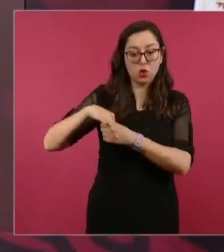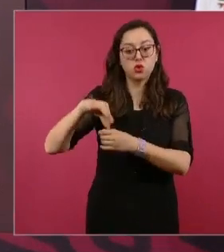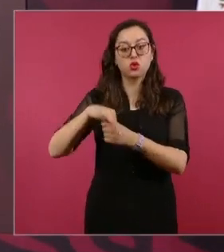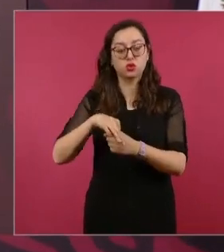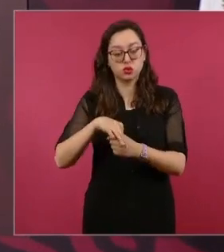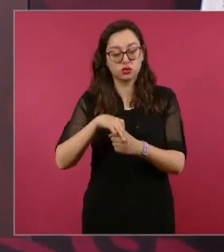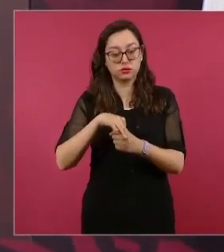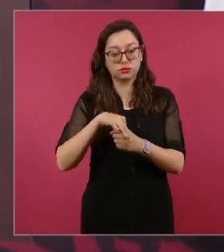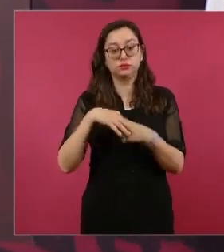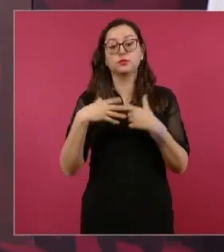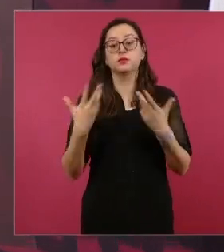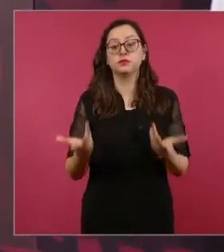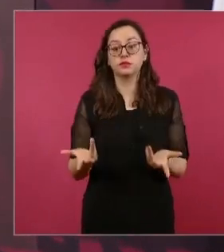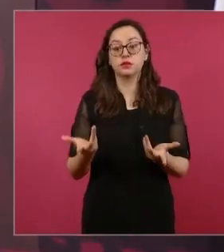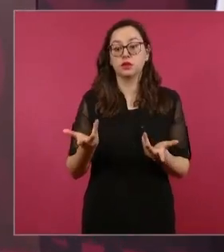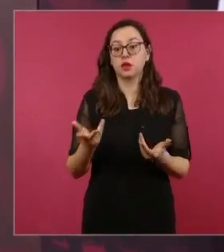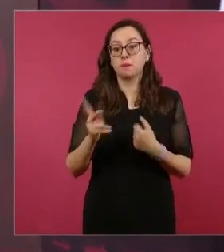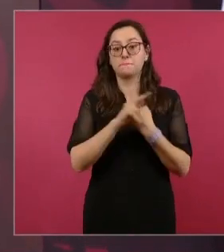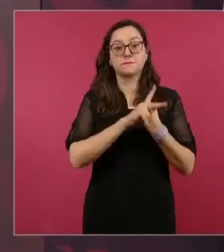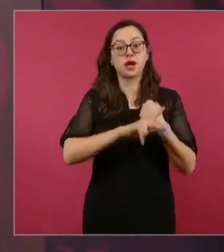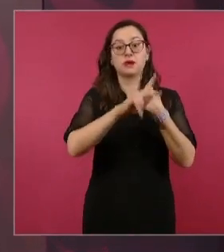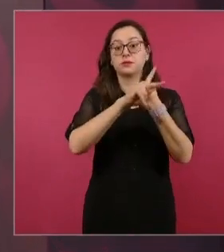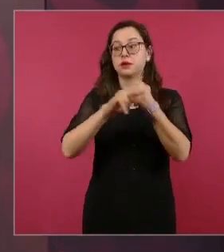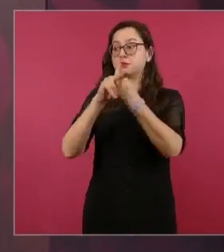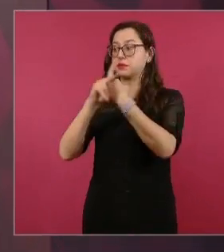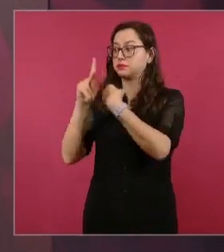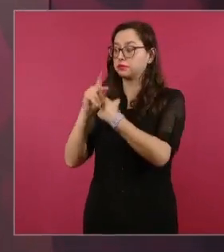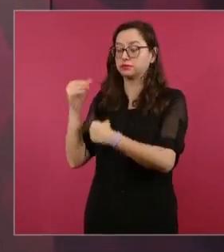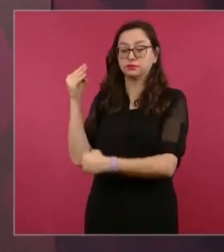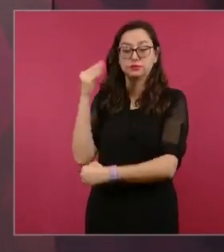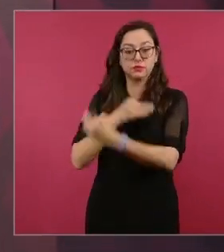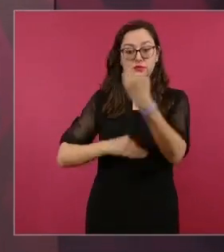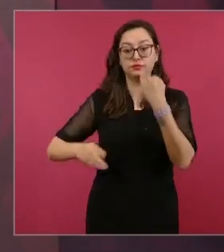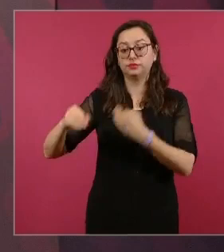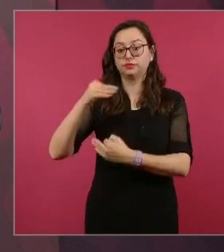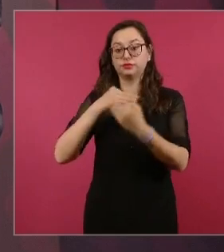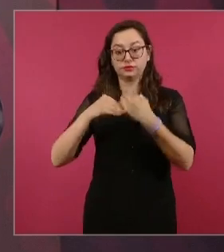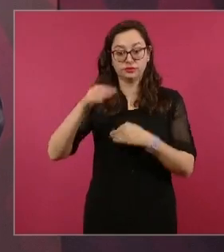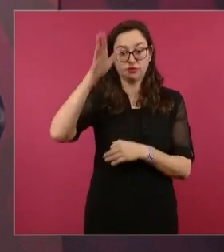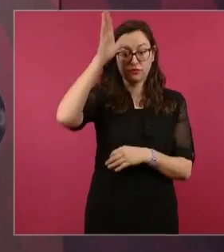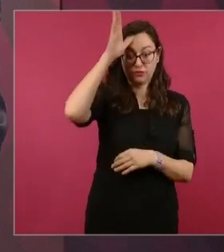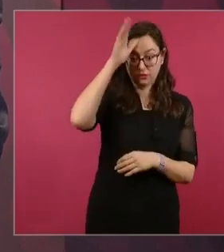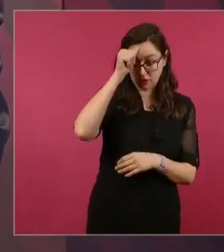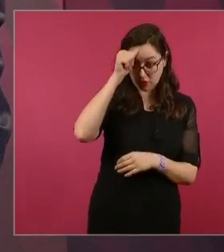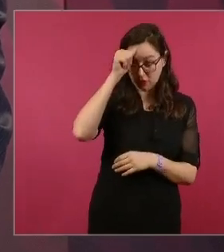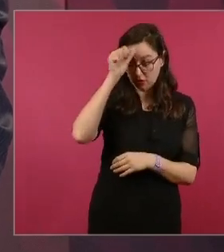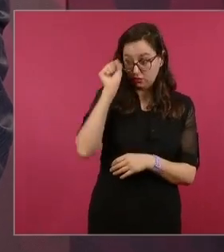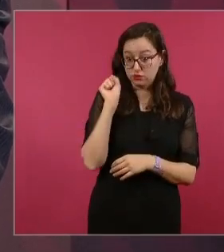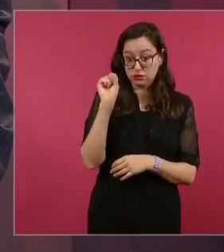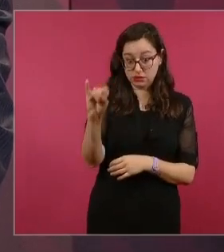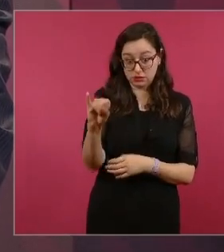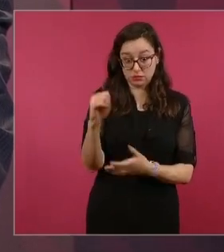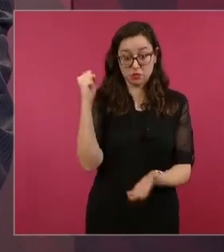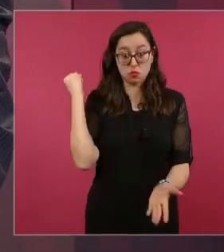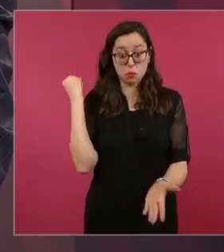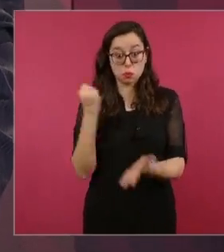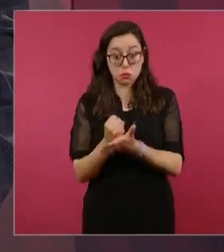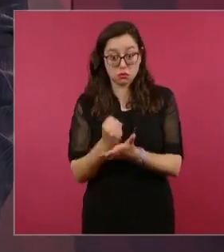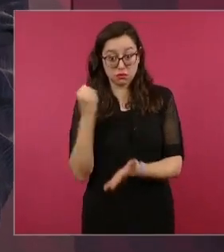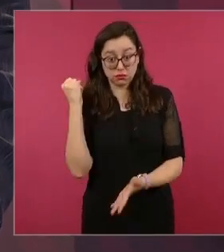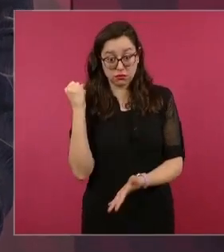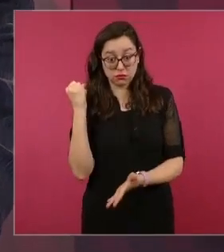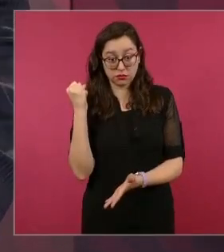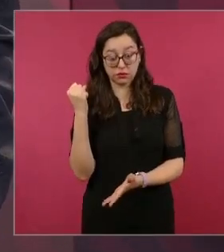se ponga a consideración de todos los países miembros y, si se aprueba, que